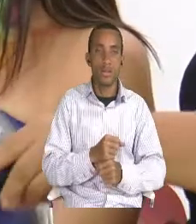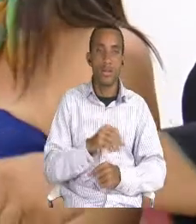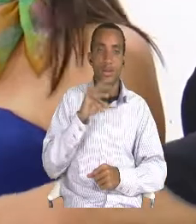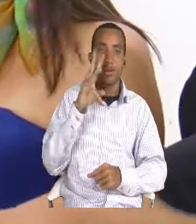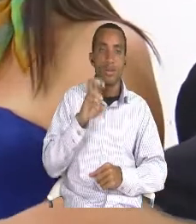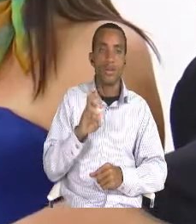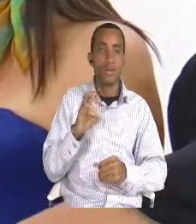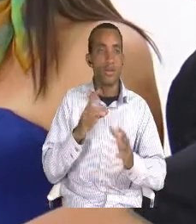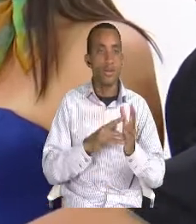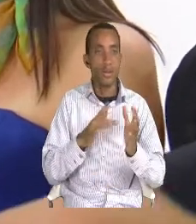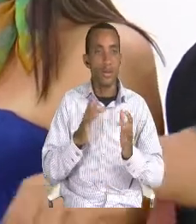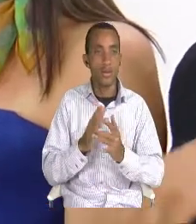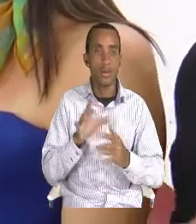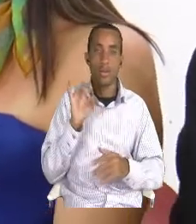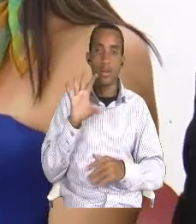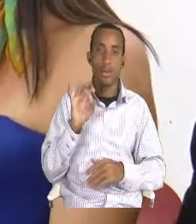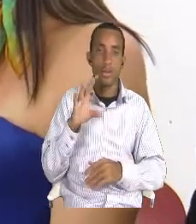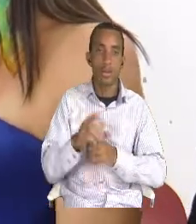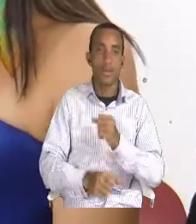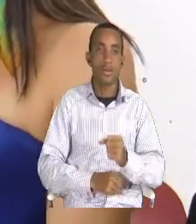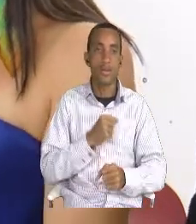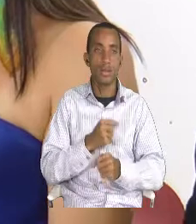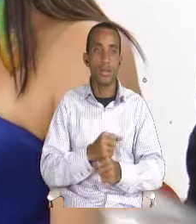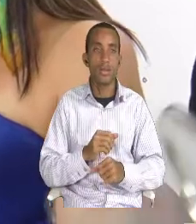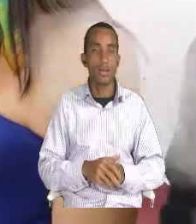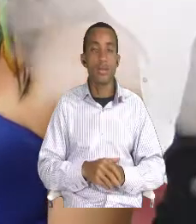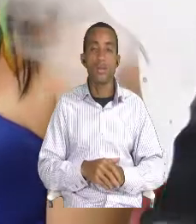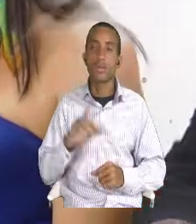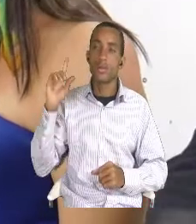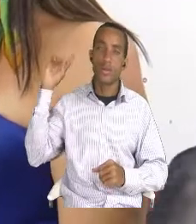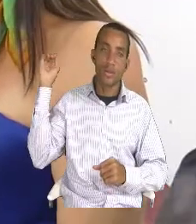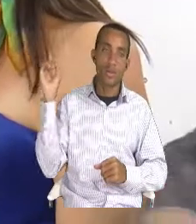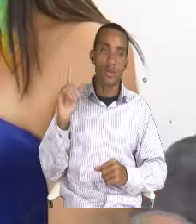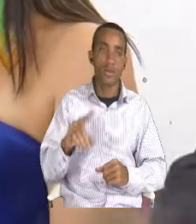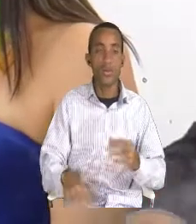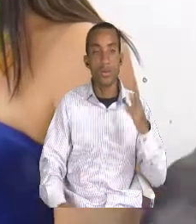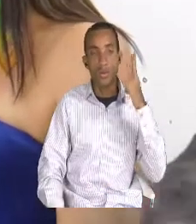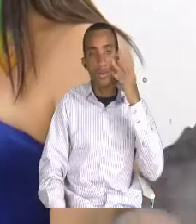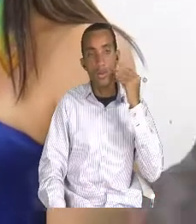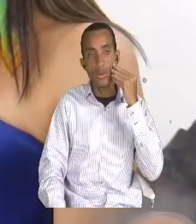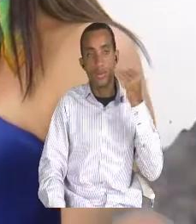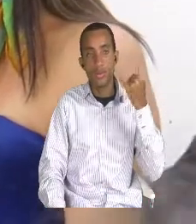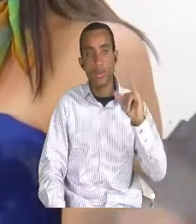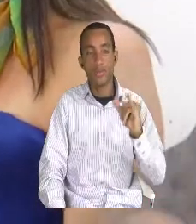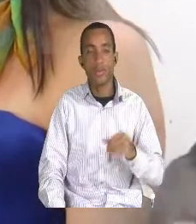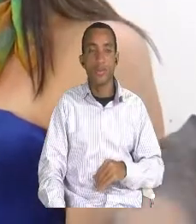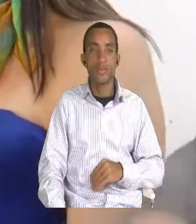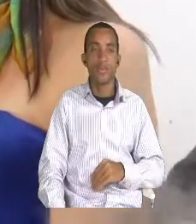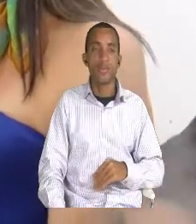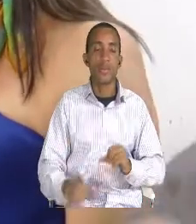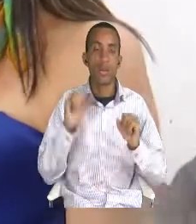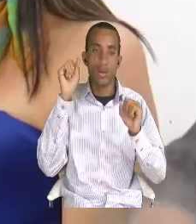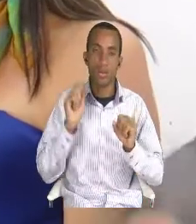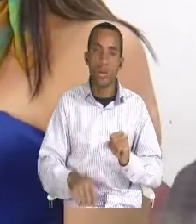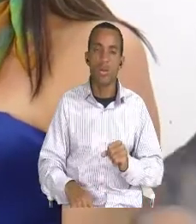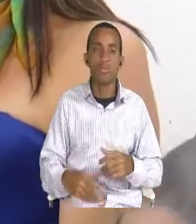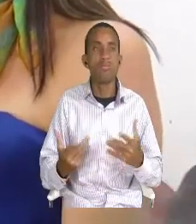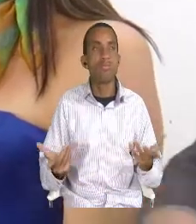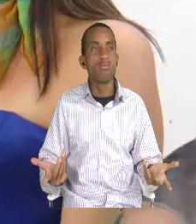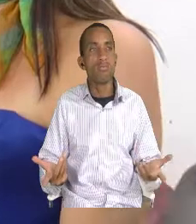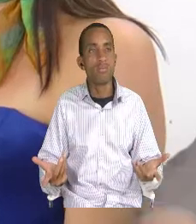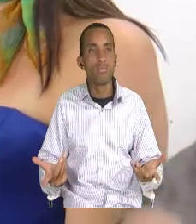15 añitos, 15 bueno, años interesante. Con el supermercado. Bueno, un buen tiempo de experiencia, ¿no? Sí, señor. Y es un sitio donde podemos encontrar